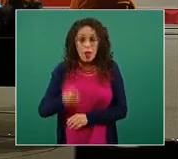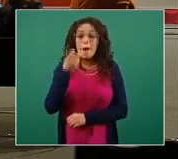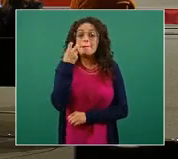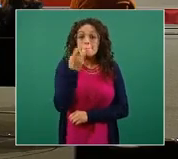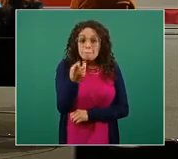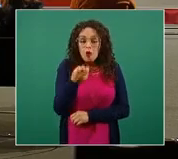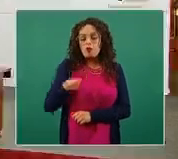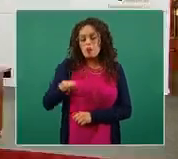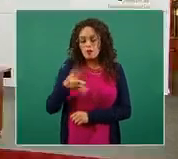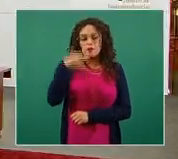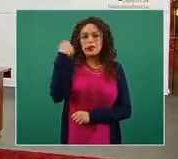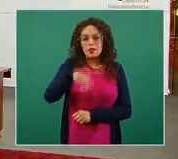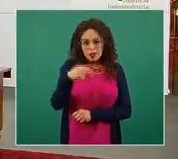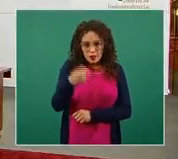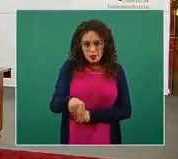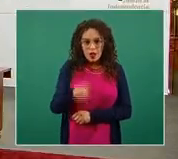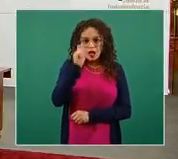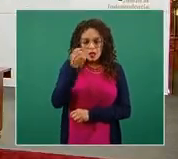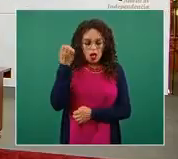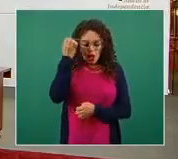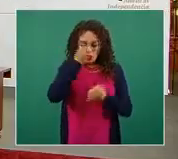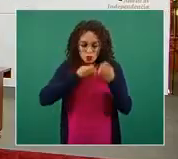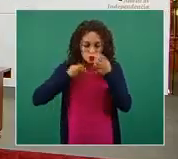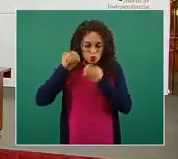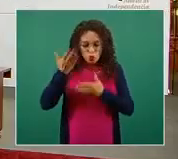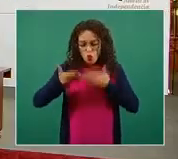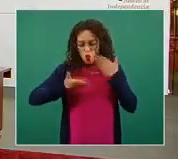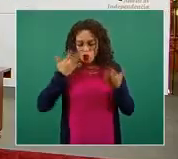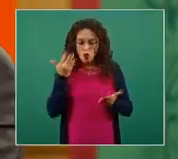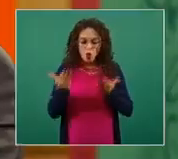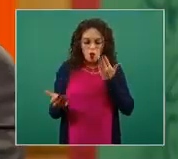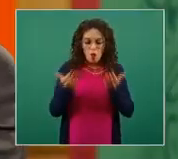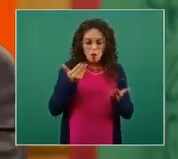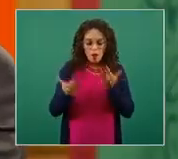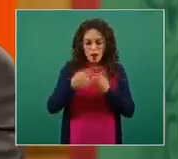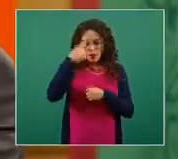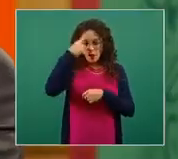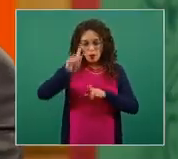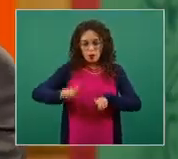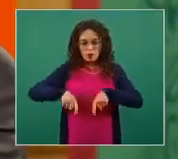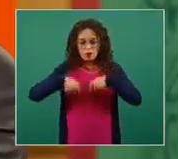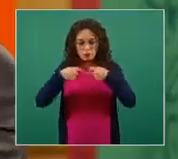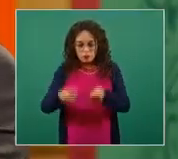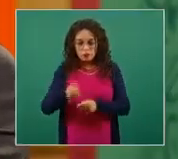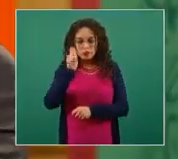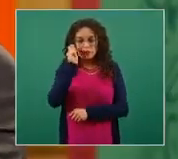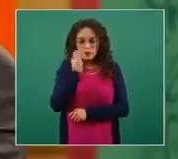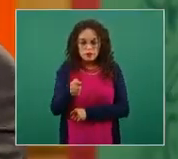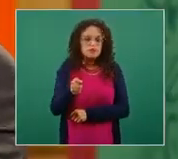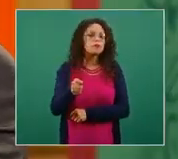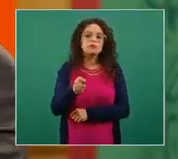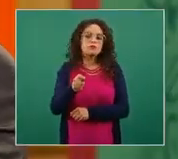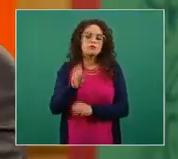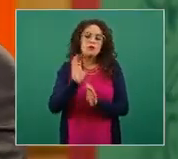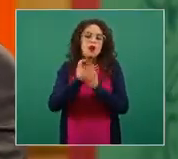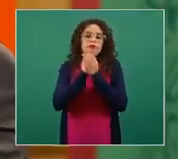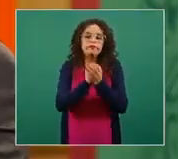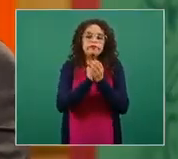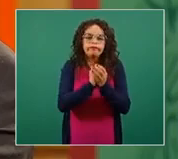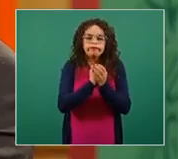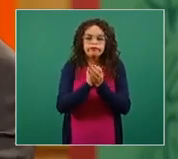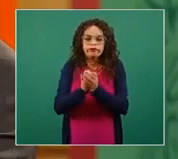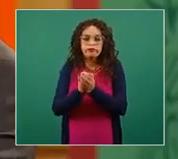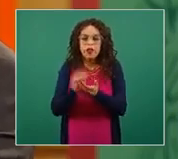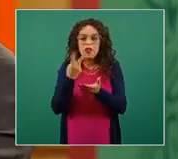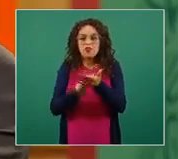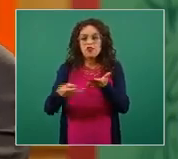así, estudio comparativo de asignación aleatoria con doble enmascaramiento. El doble